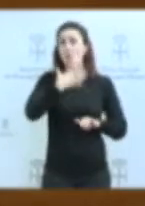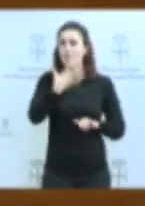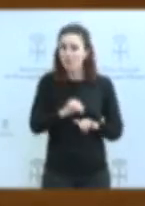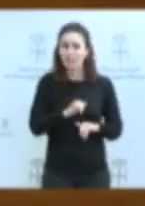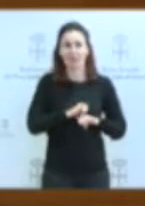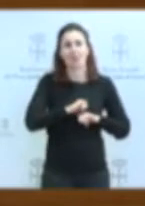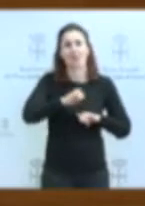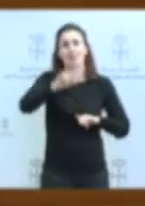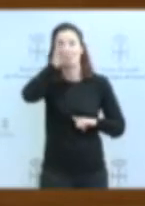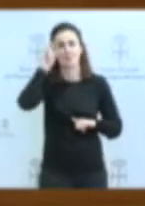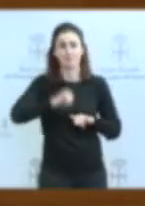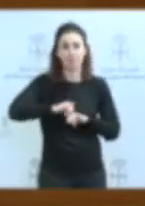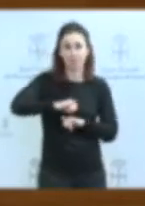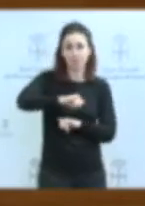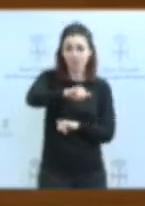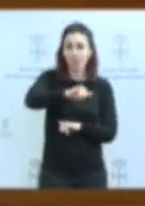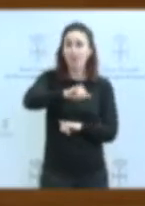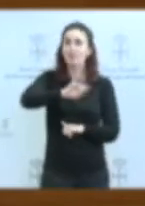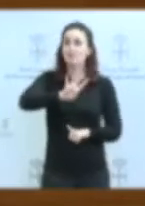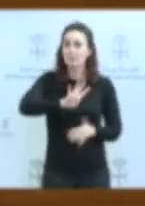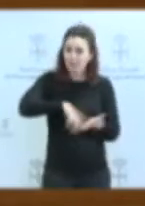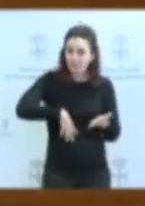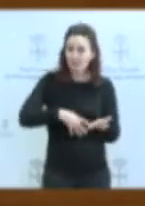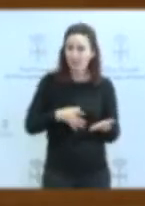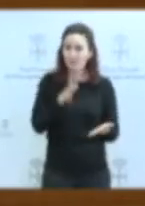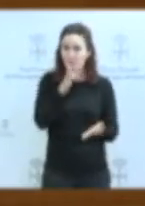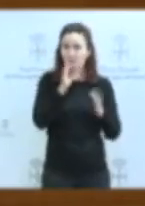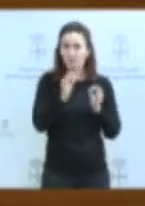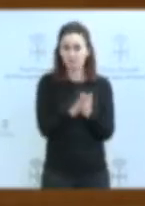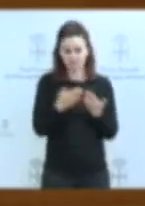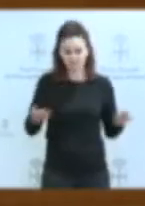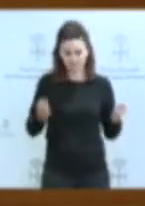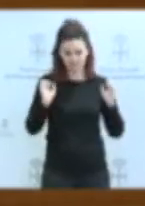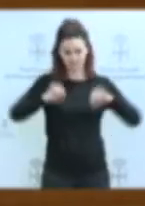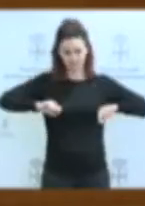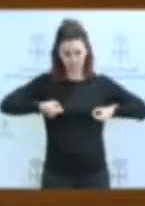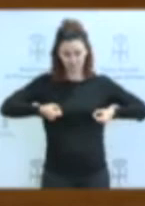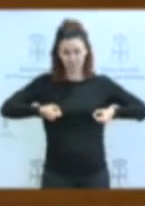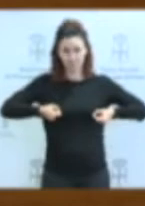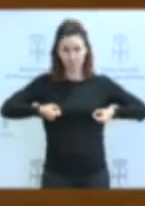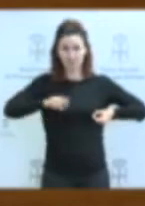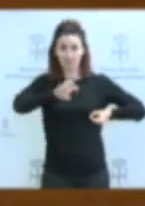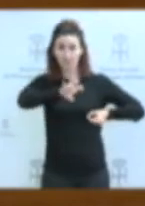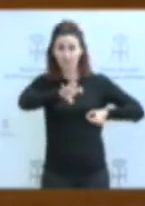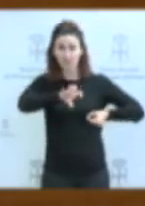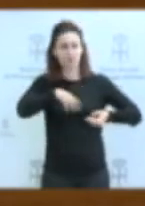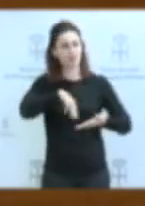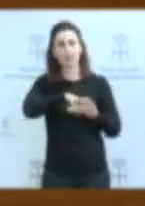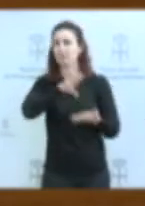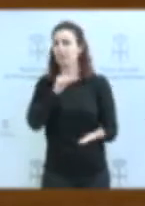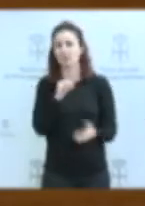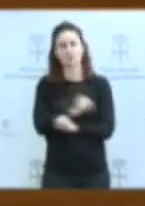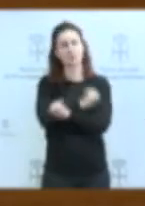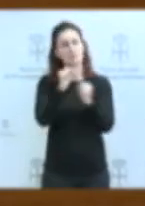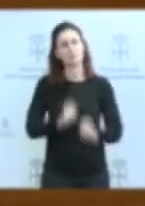Las bases que ustedes han publicado en ese convenio nacional, a nuestro entender, no facilitan precisamente ese objetivo. Y más